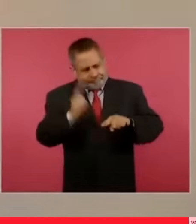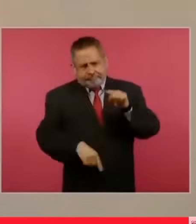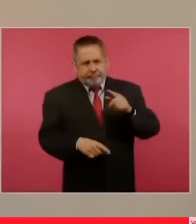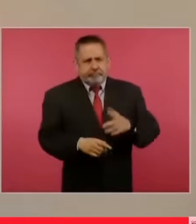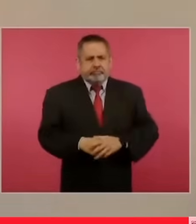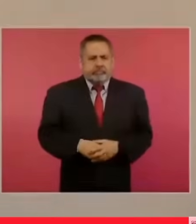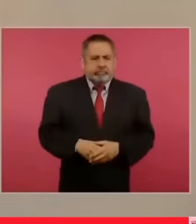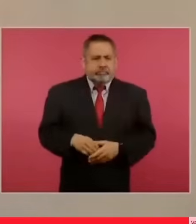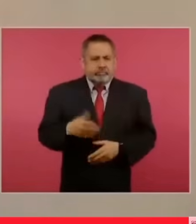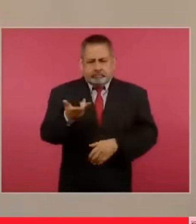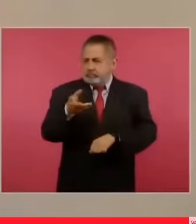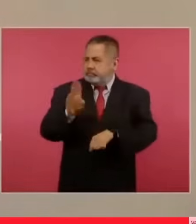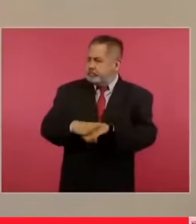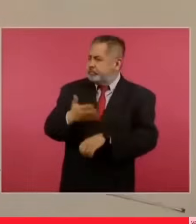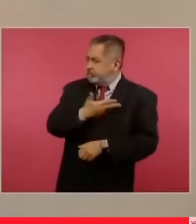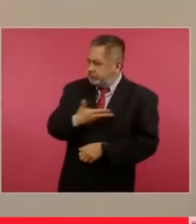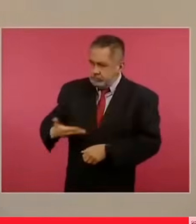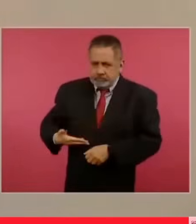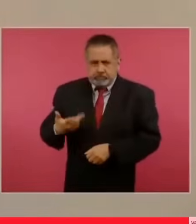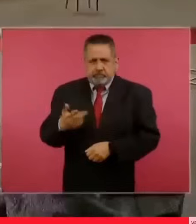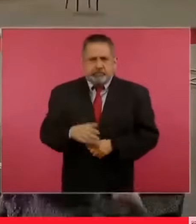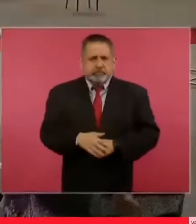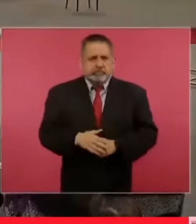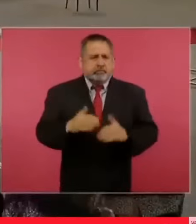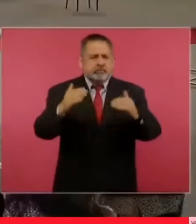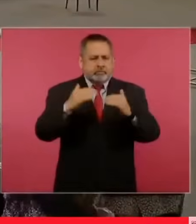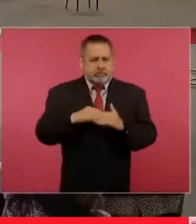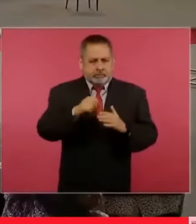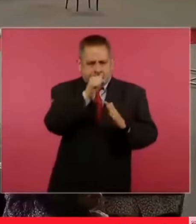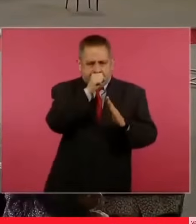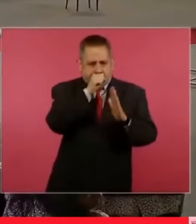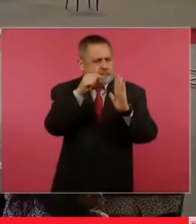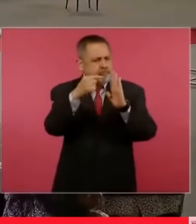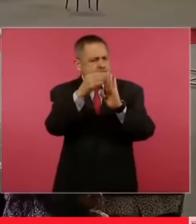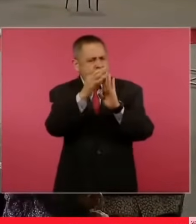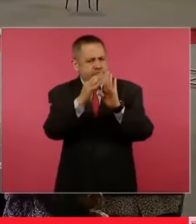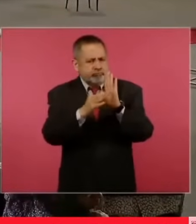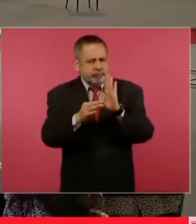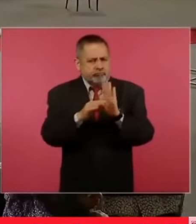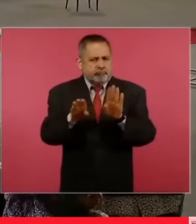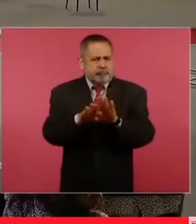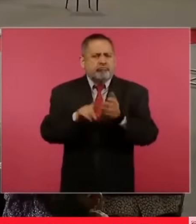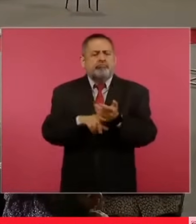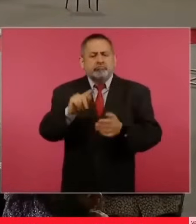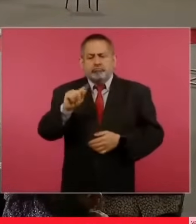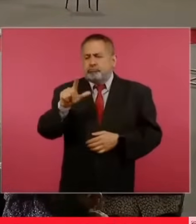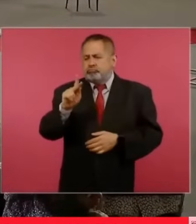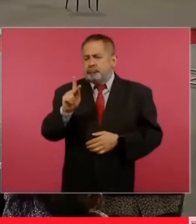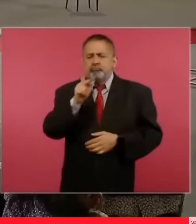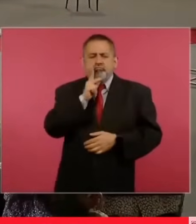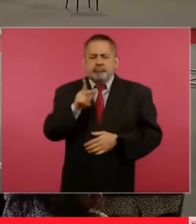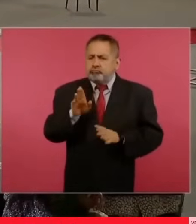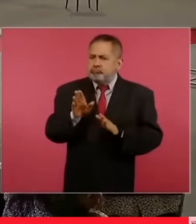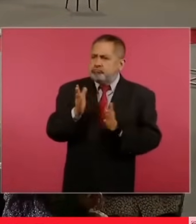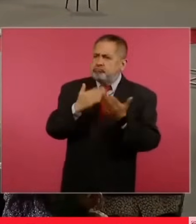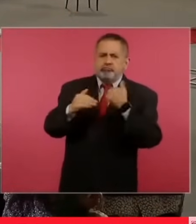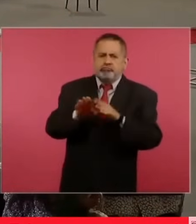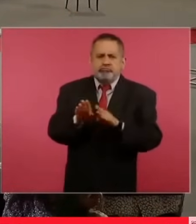me lo permiten, presidente, iríamos a los indicadores de cómo va Pemex.